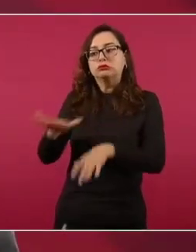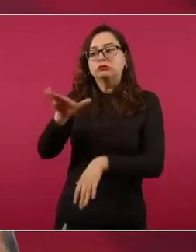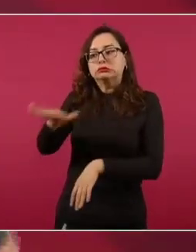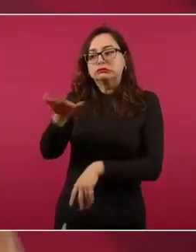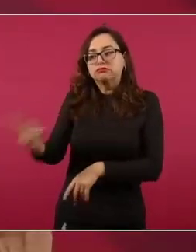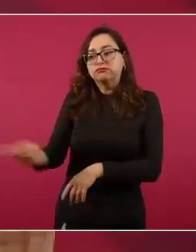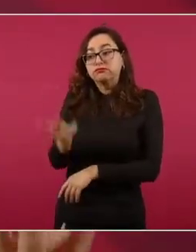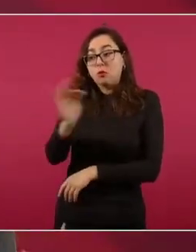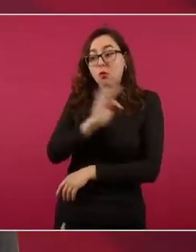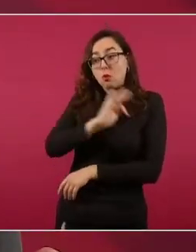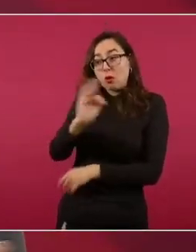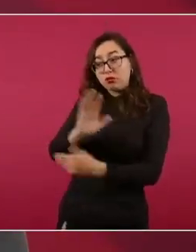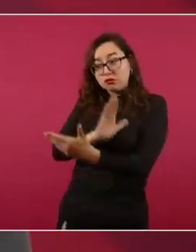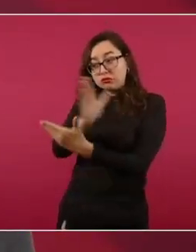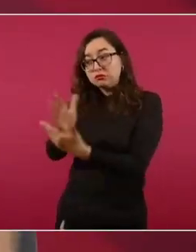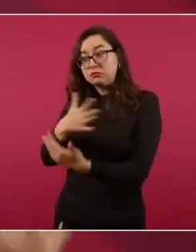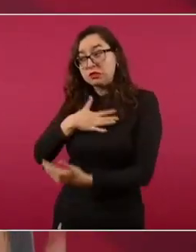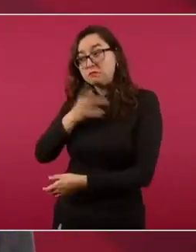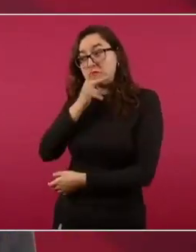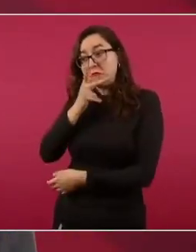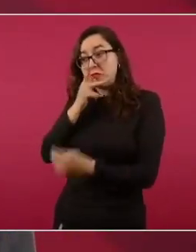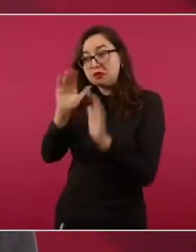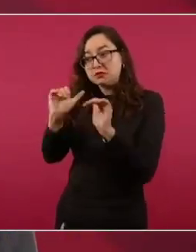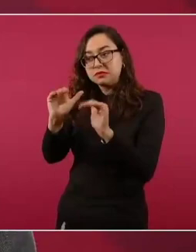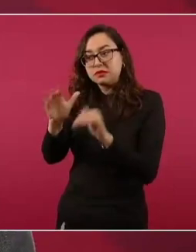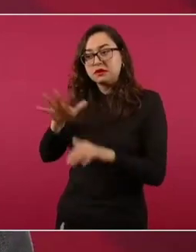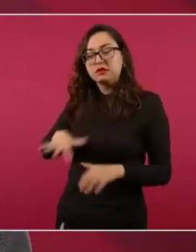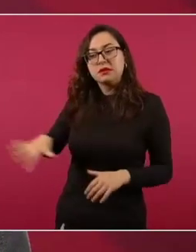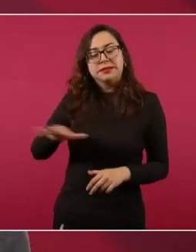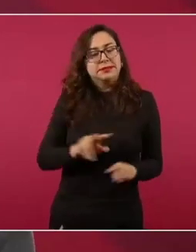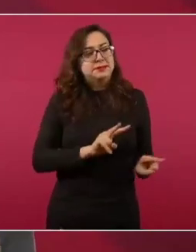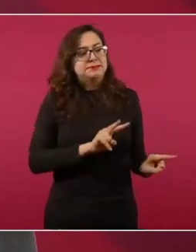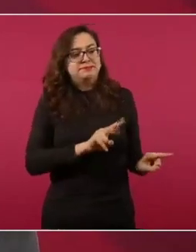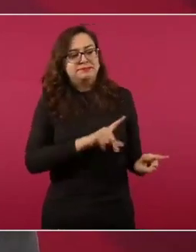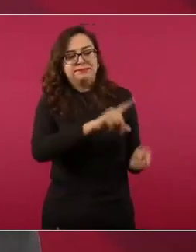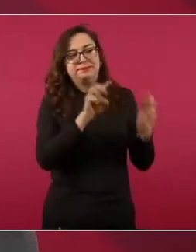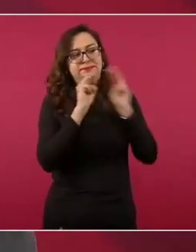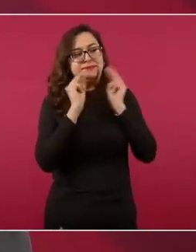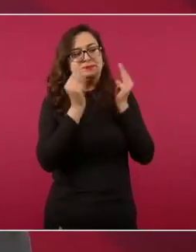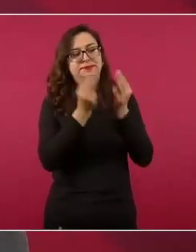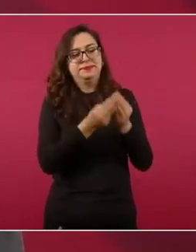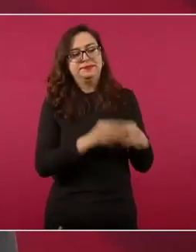porque estamos llenos de sentimientos humanitarios. Este es un pueblo